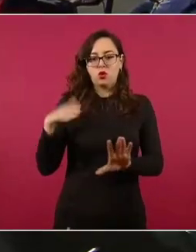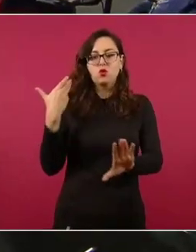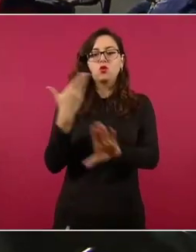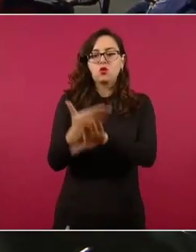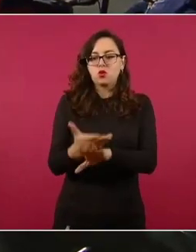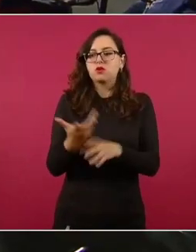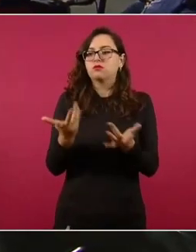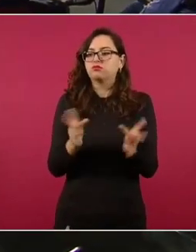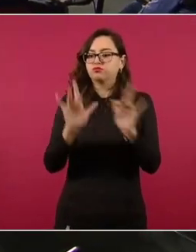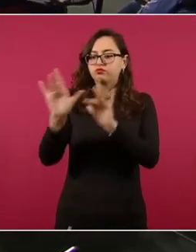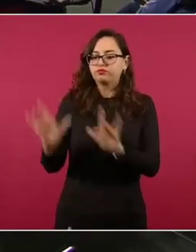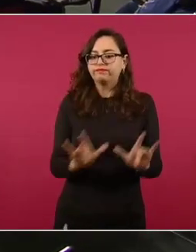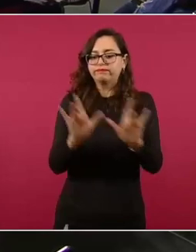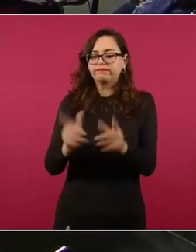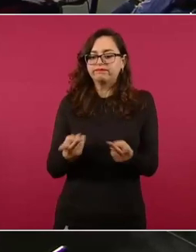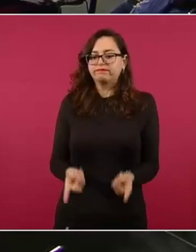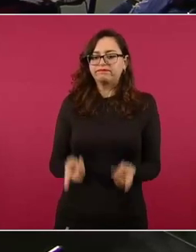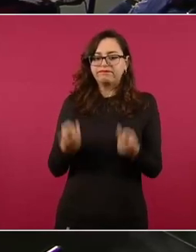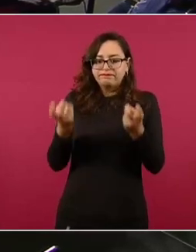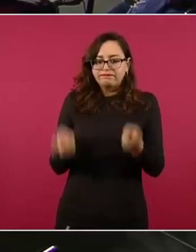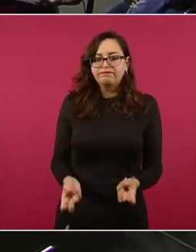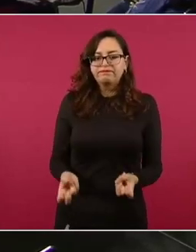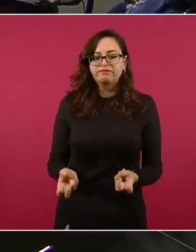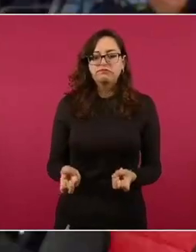conversaciones privadas de usted, presidente, en este